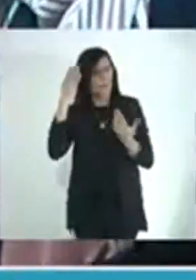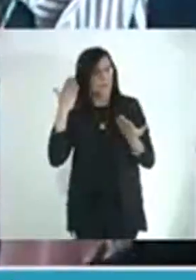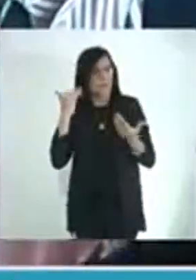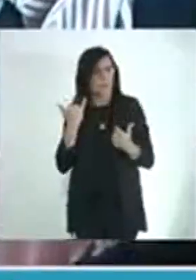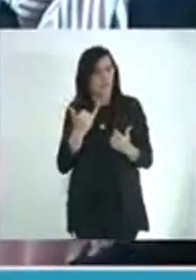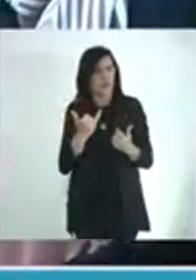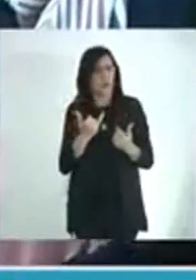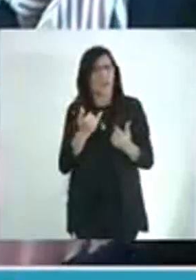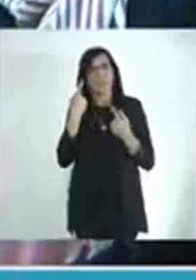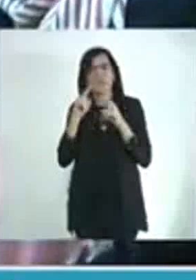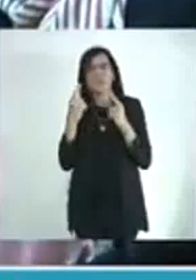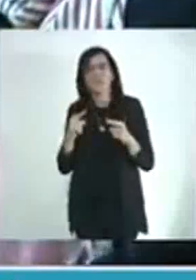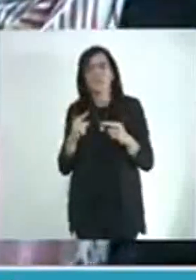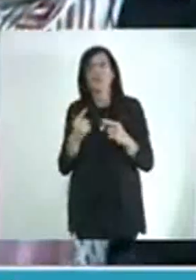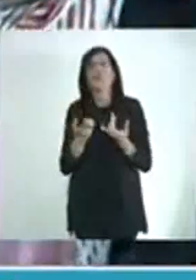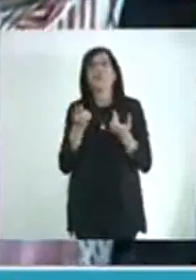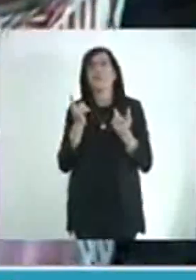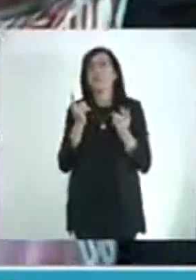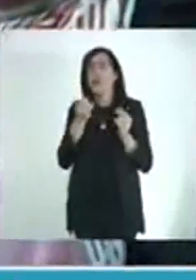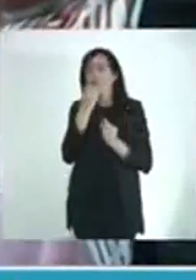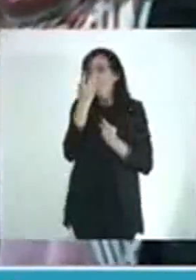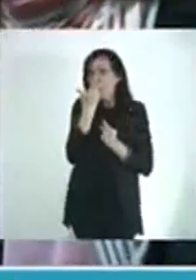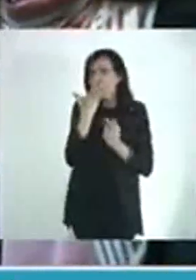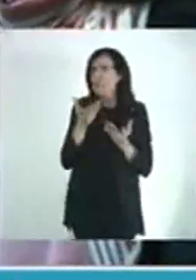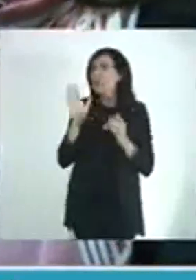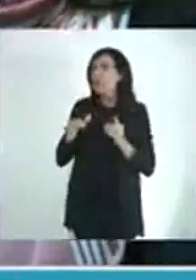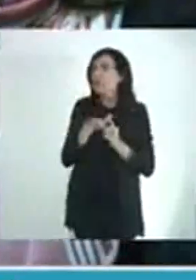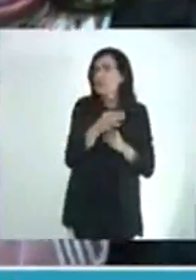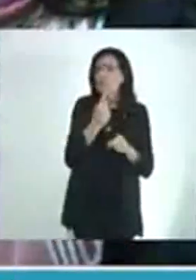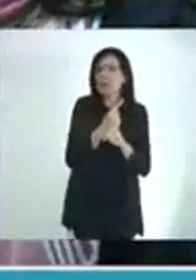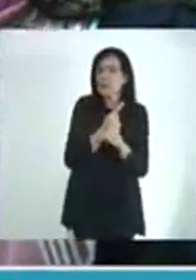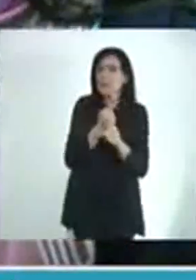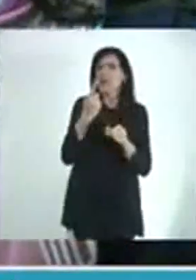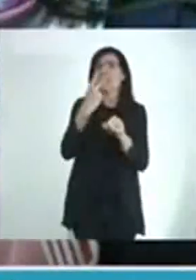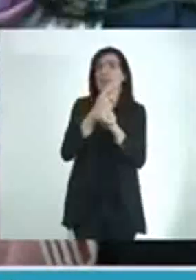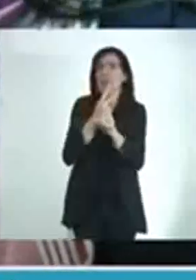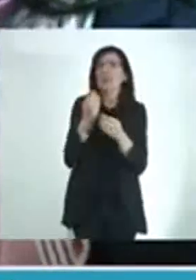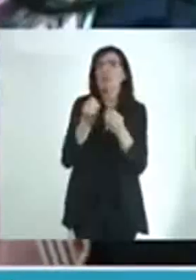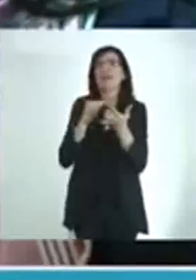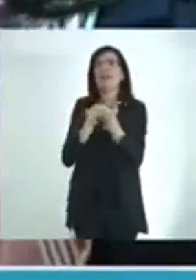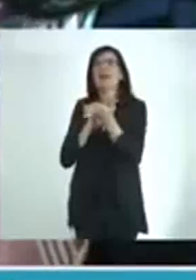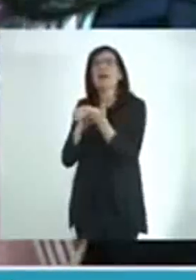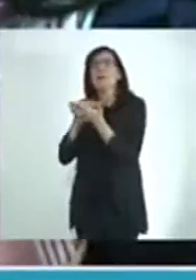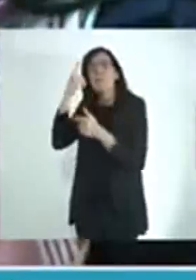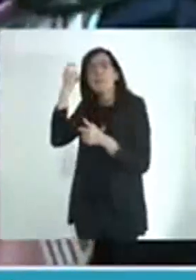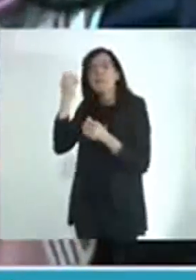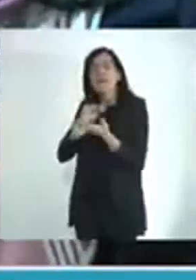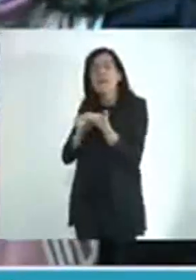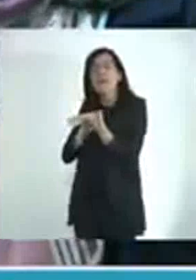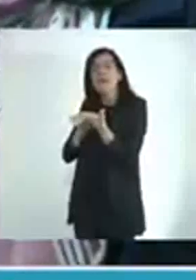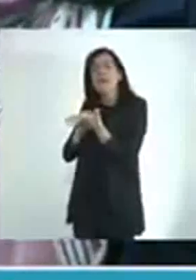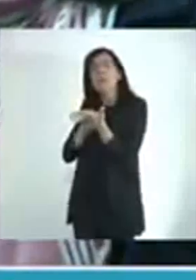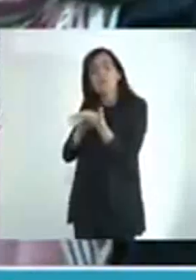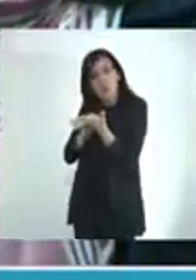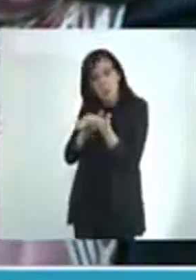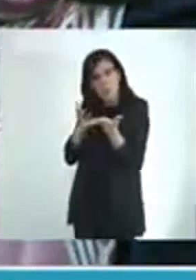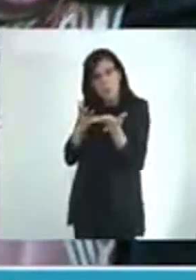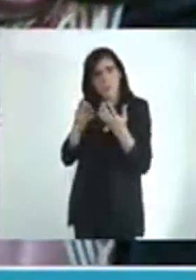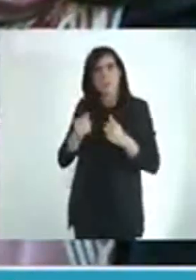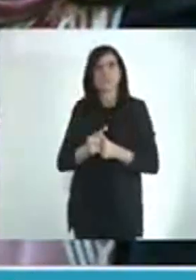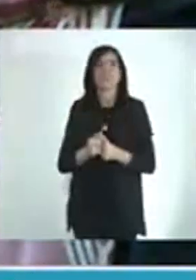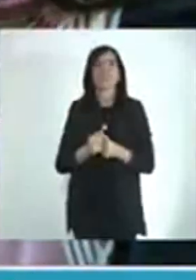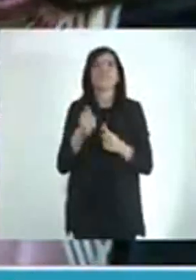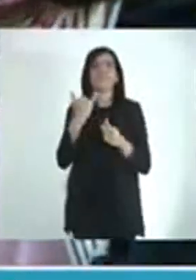distintos niveles, a los docentes de los distintos niveles, para el uso del material de laboratorio que tienen en todas